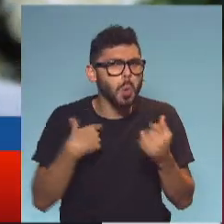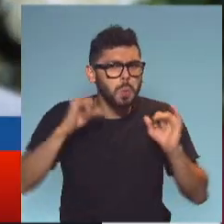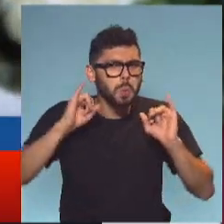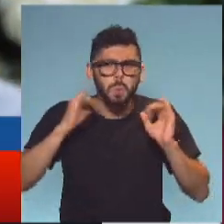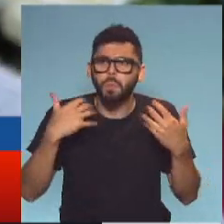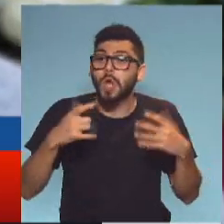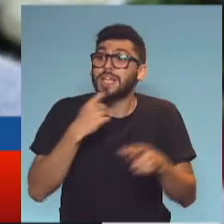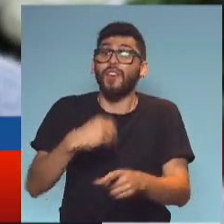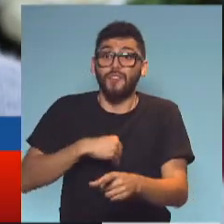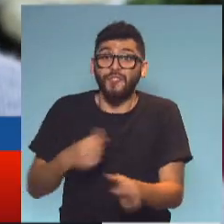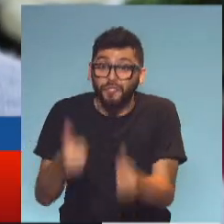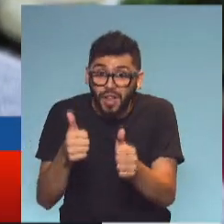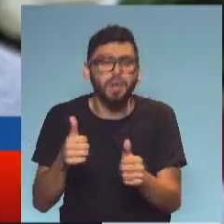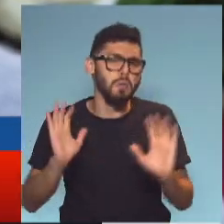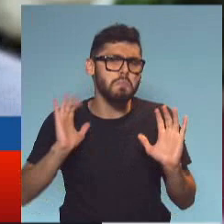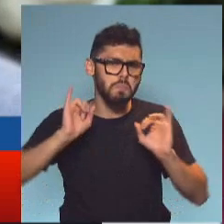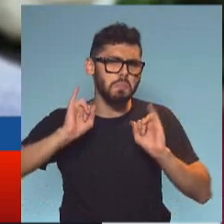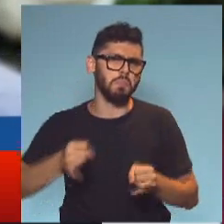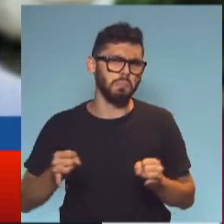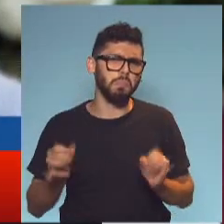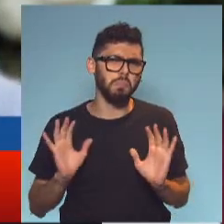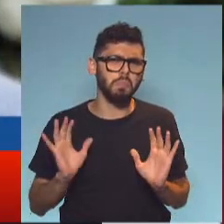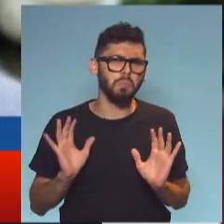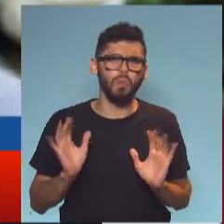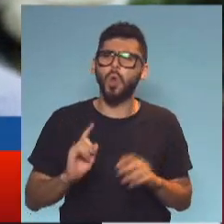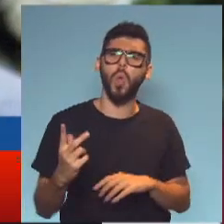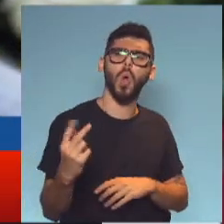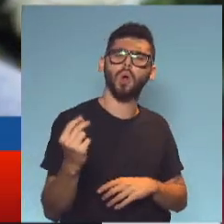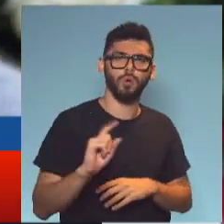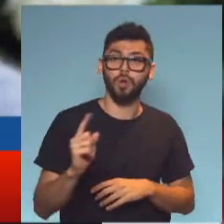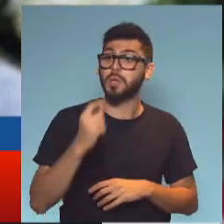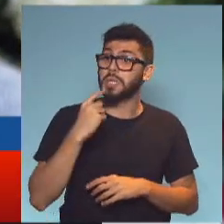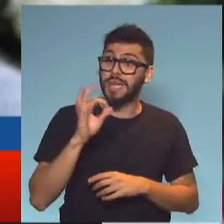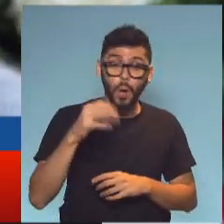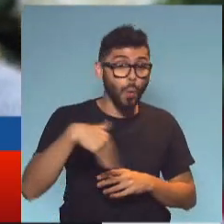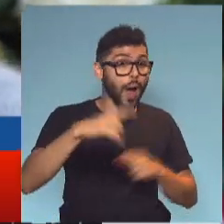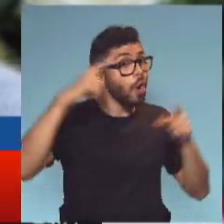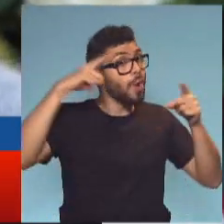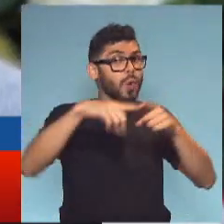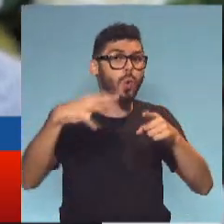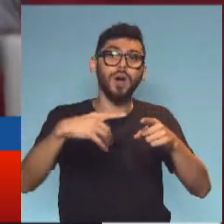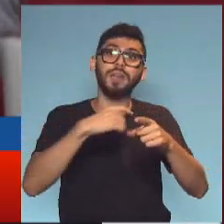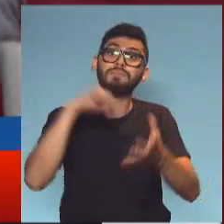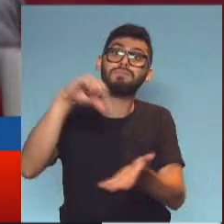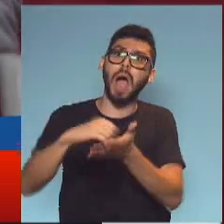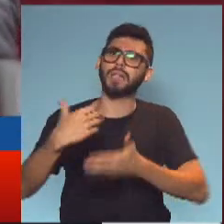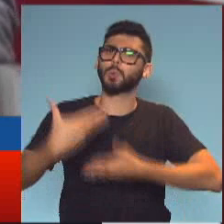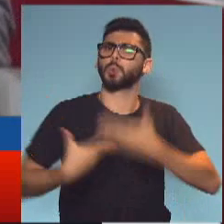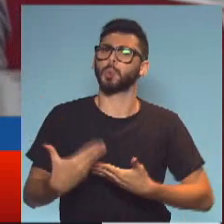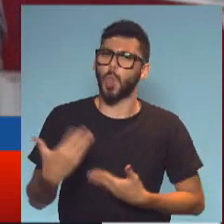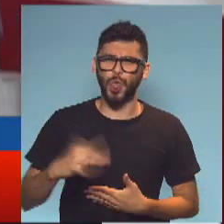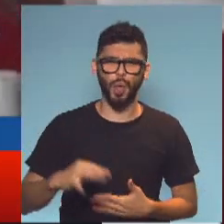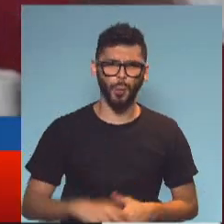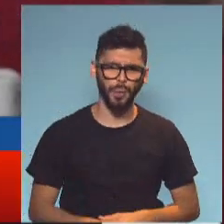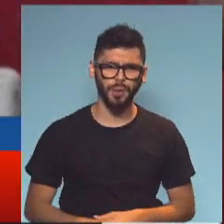fe, que comprenda que está por delante un gran objetivo, que es sacar adelante el país. Este no será